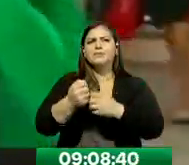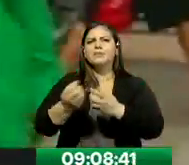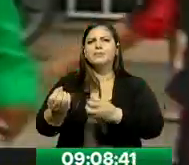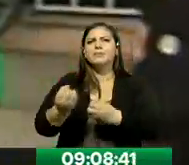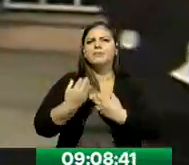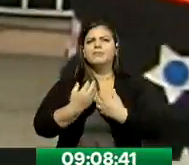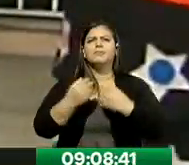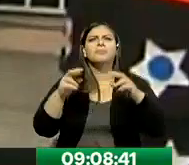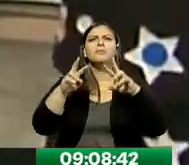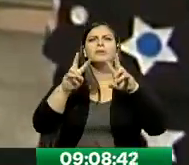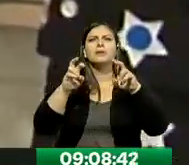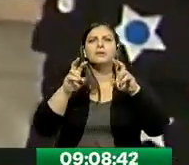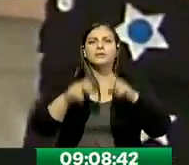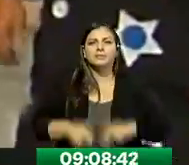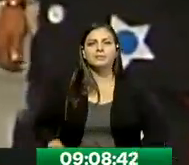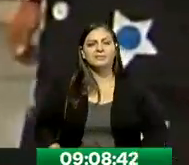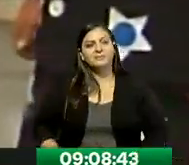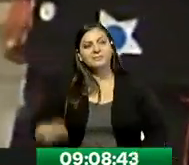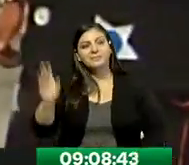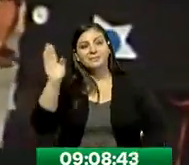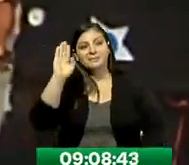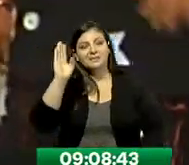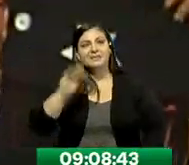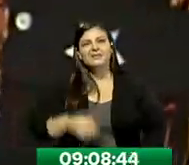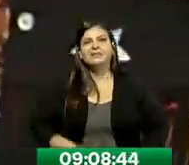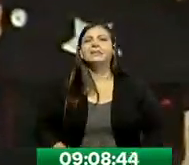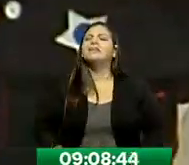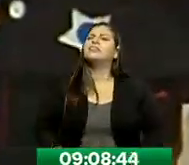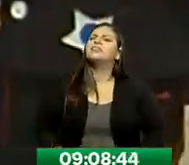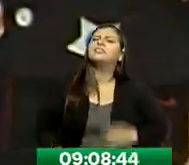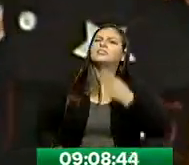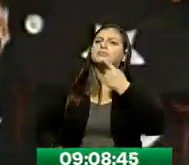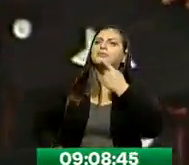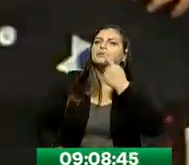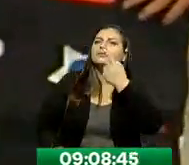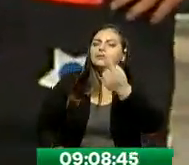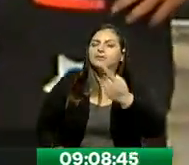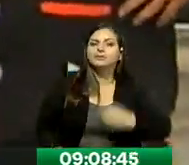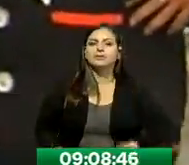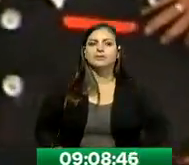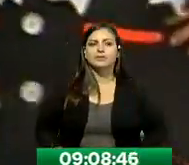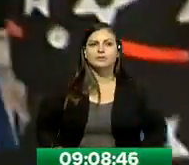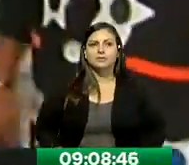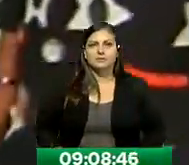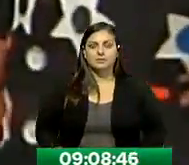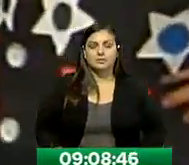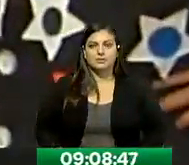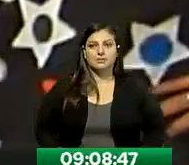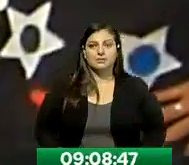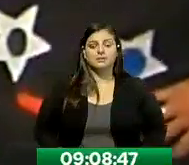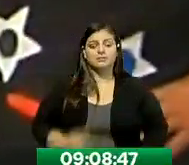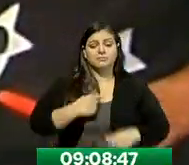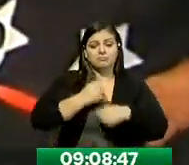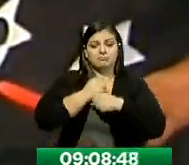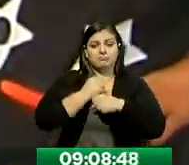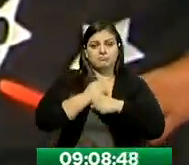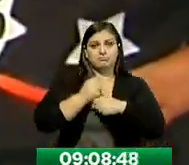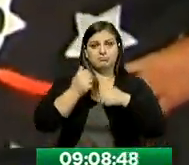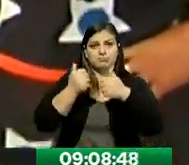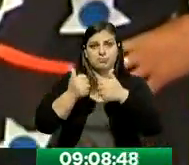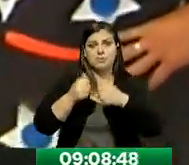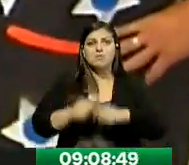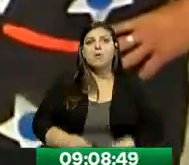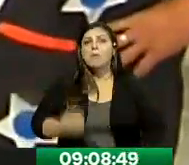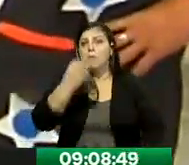presentes porque están agradecidos con el trabajo. ¿Por qué? Existen falsos payasos que están subiendo a los buses